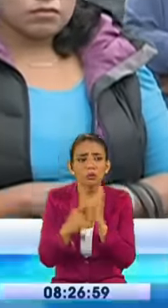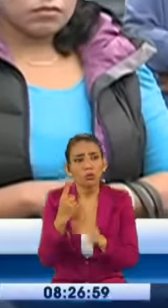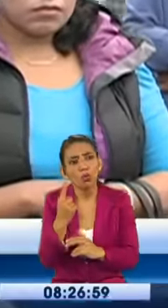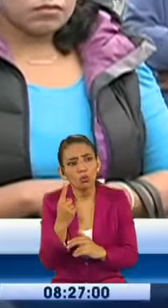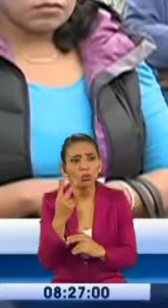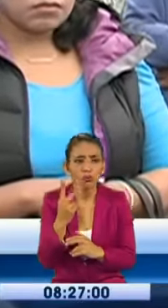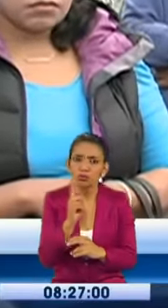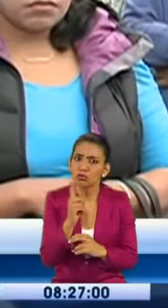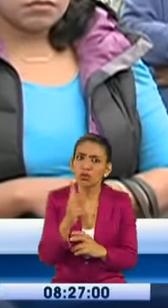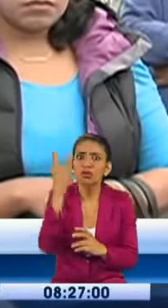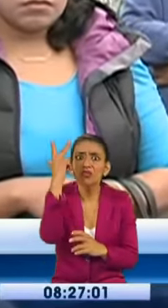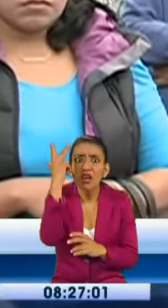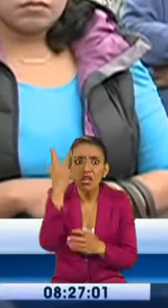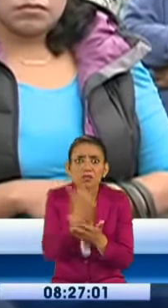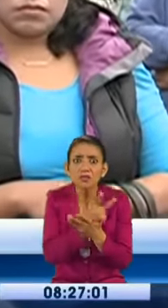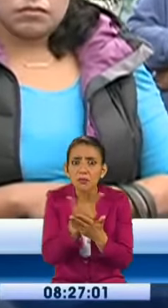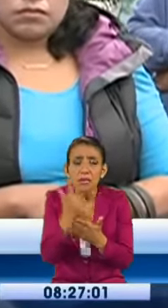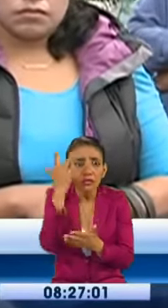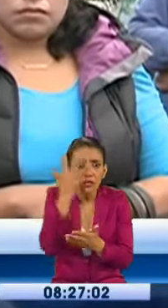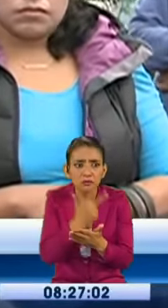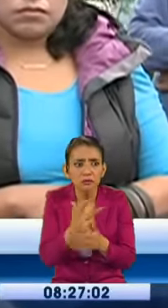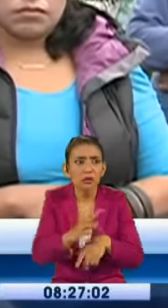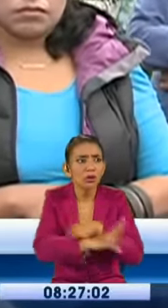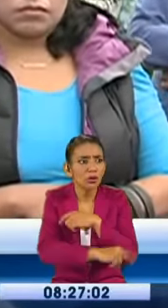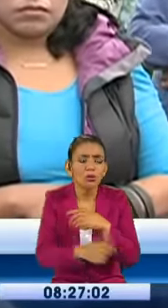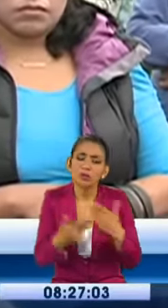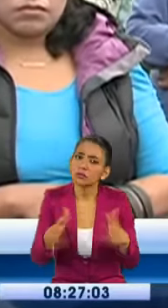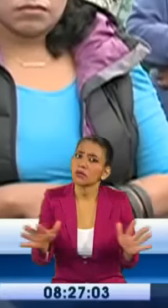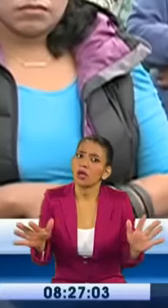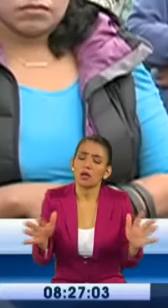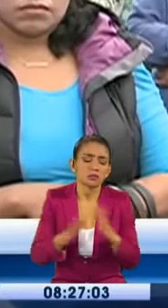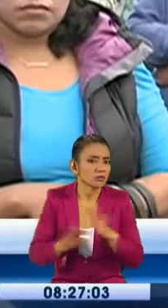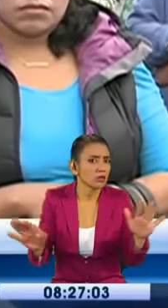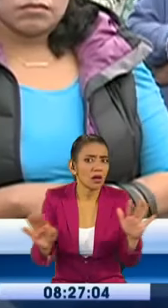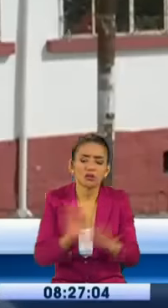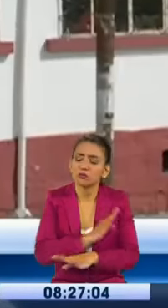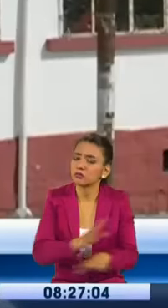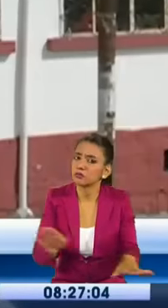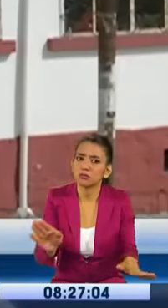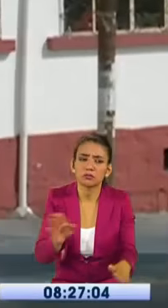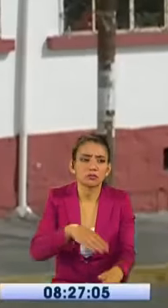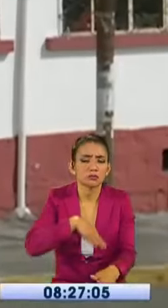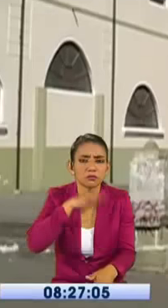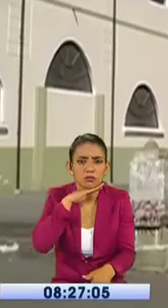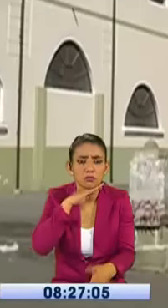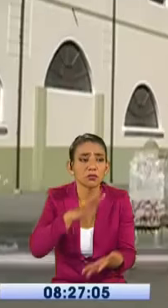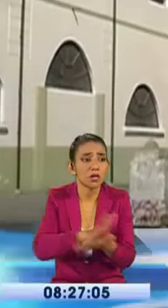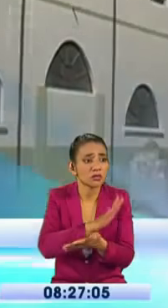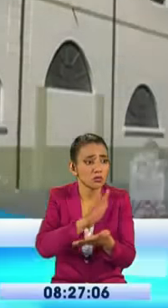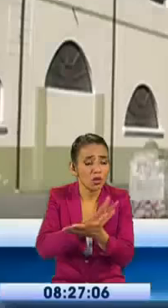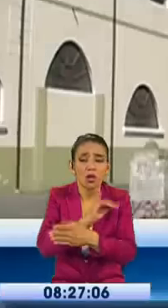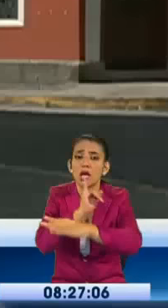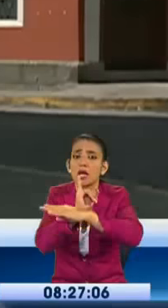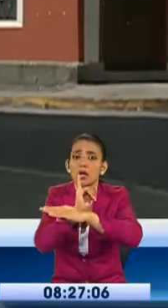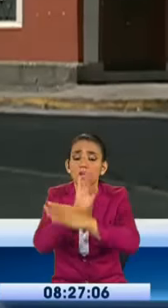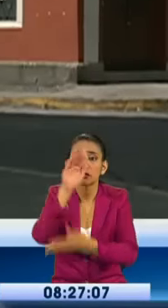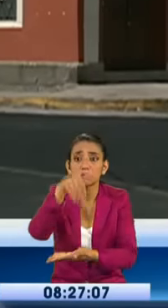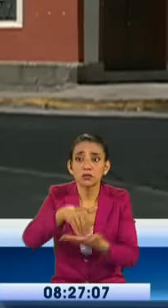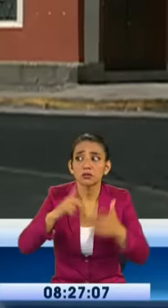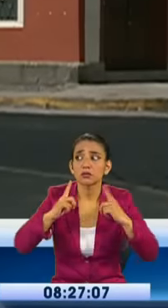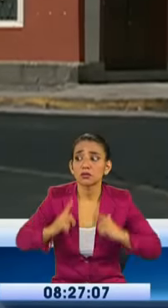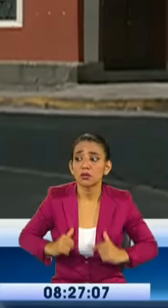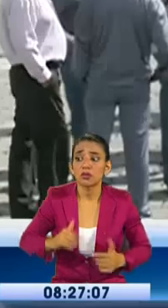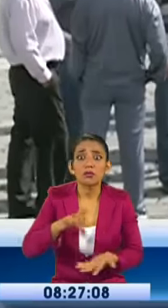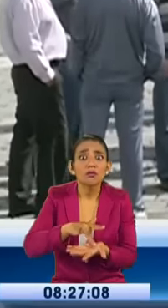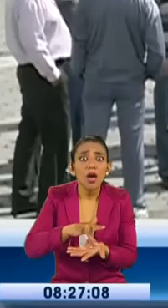bien de 3 robos a la semana, que ya vemos que es un número ya complicado para la ciudadanía. La escuela, iglesia, centro de salud y la farmacia han